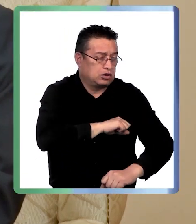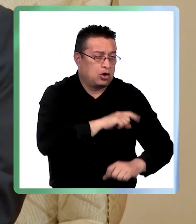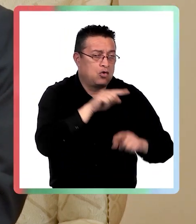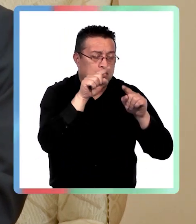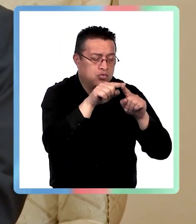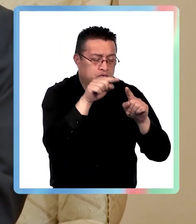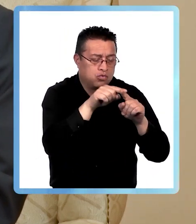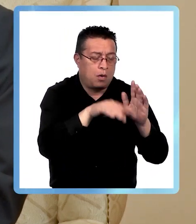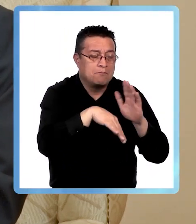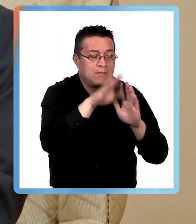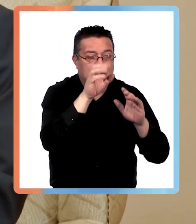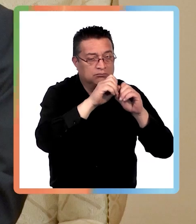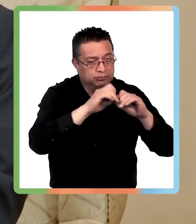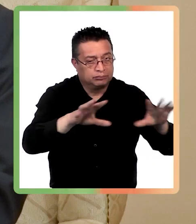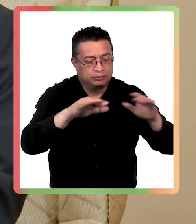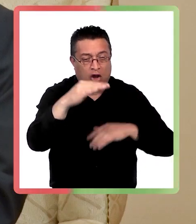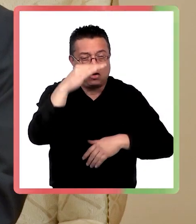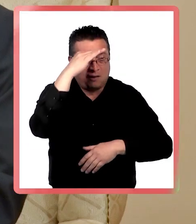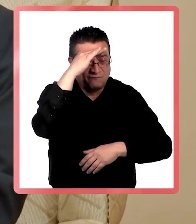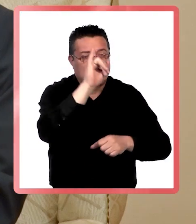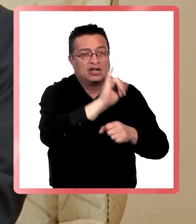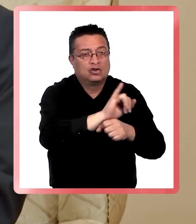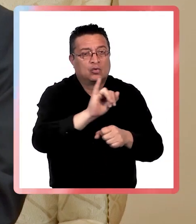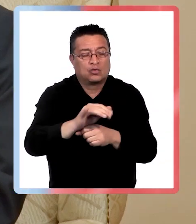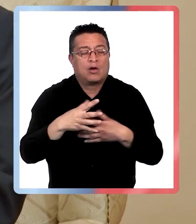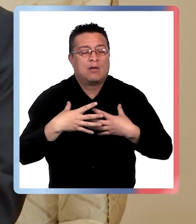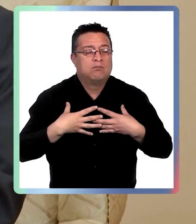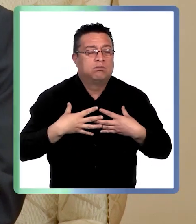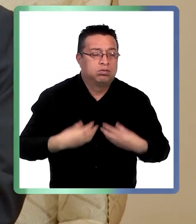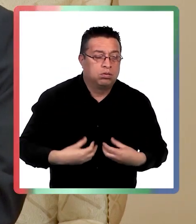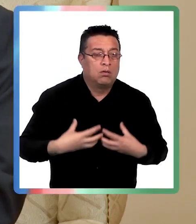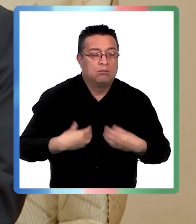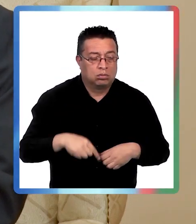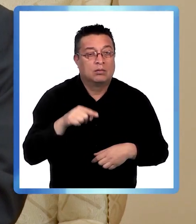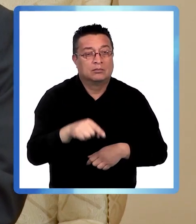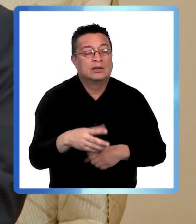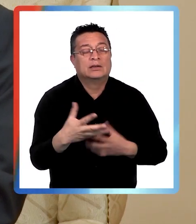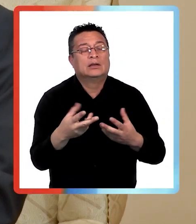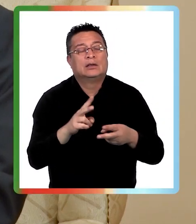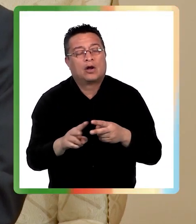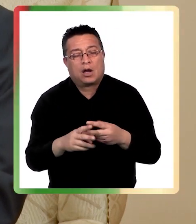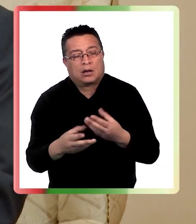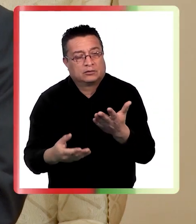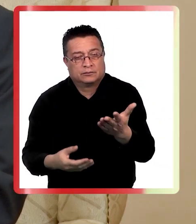mismo tiempo confiar en la institucionalidad de instituciones, como lo viene haciendo el gobierno regional?